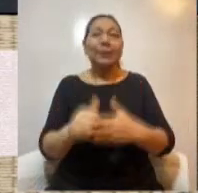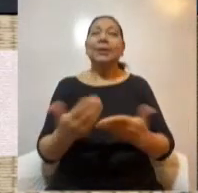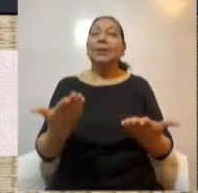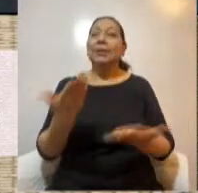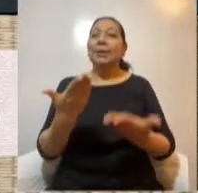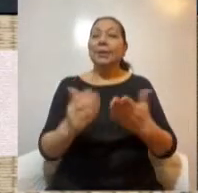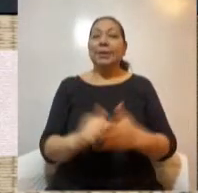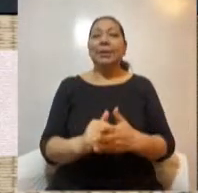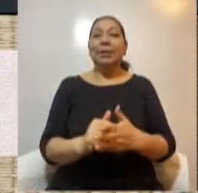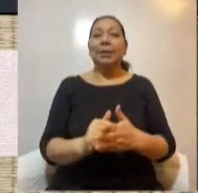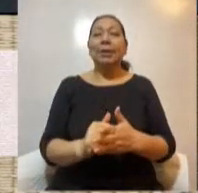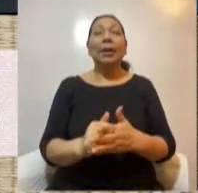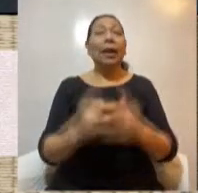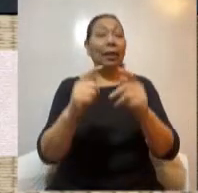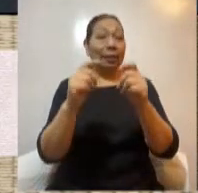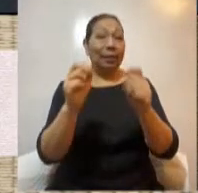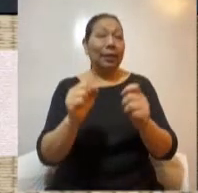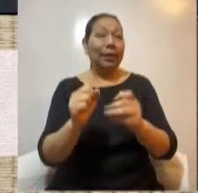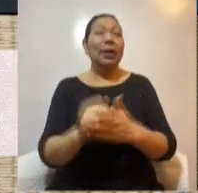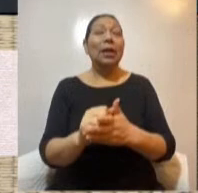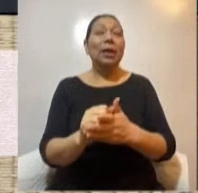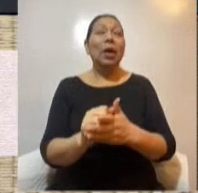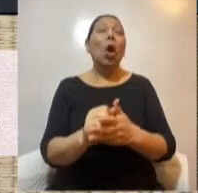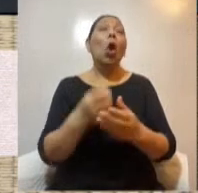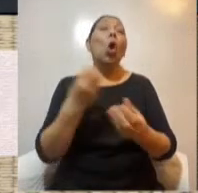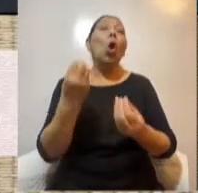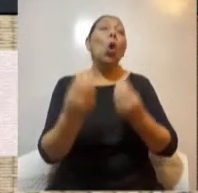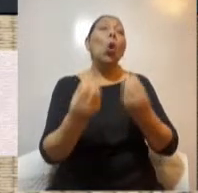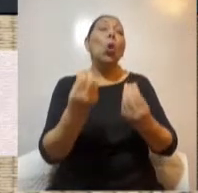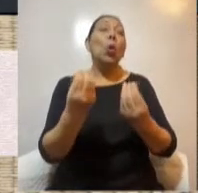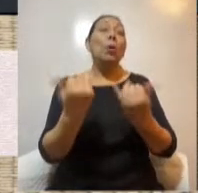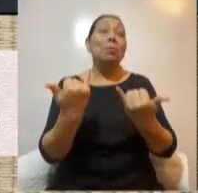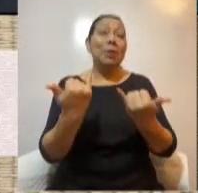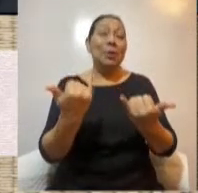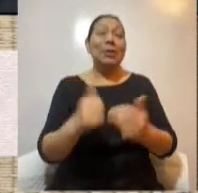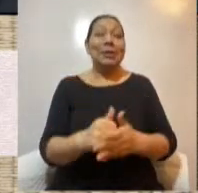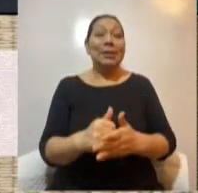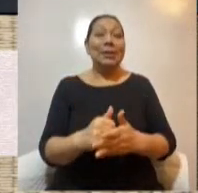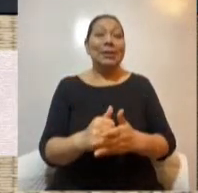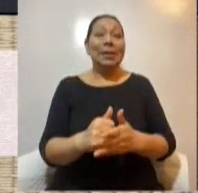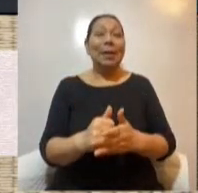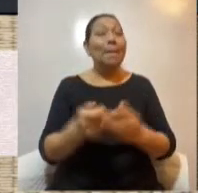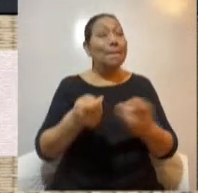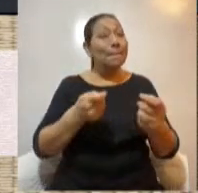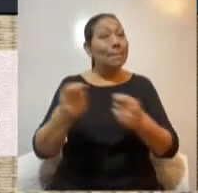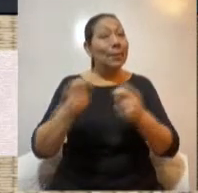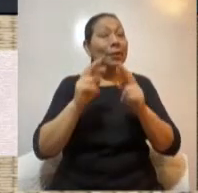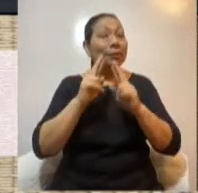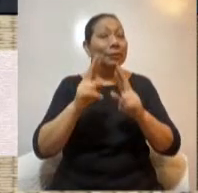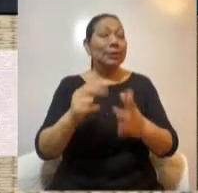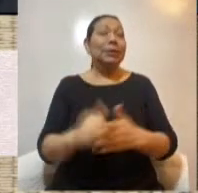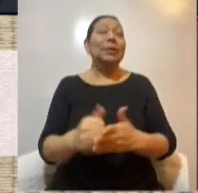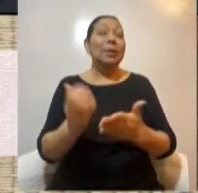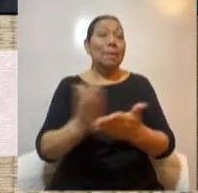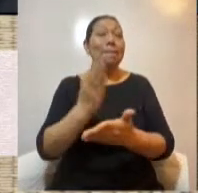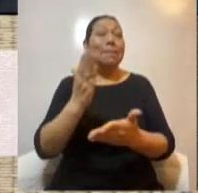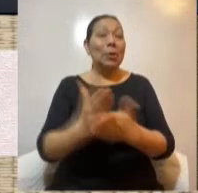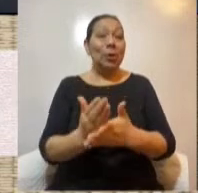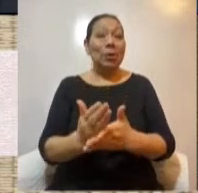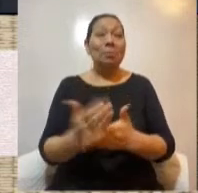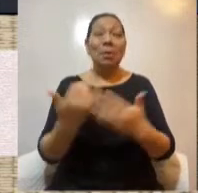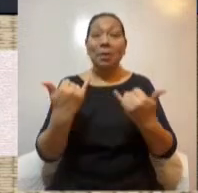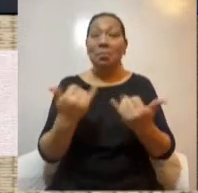a las tesis que propuso Robert Alexis sobre cómo plantear este tipo de mecanismos de resolución de